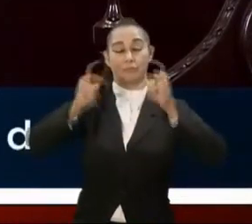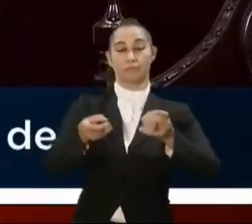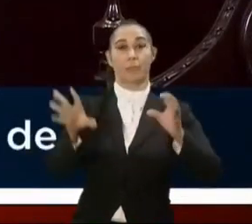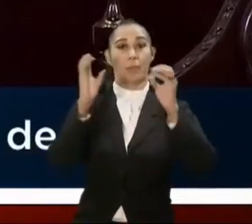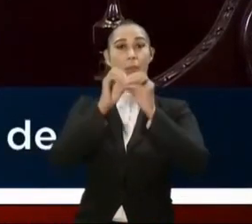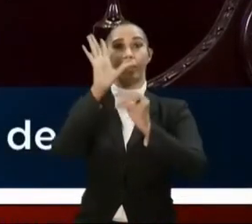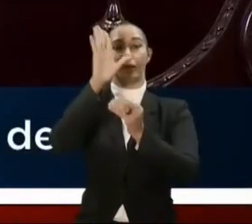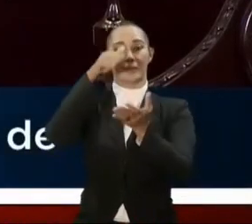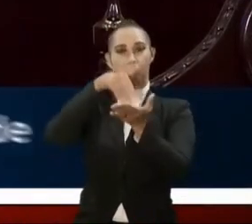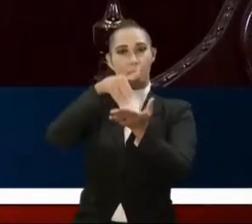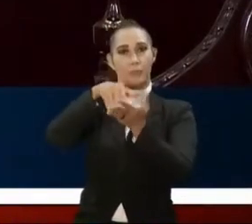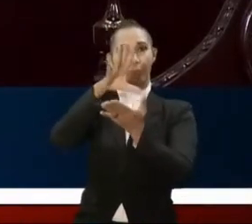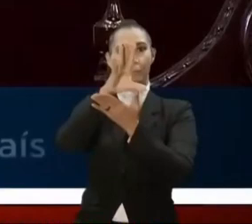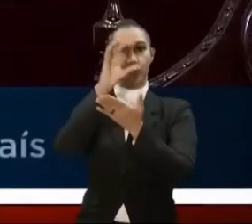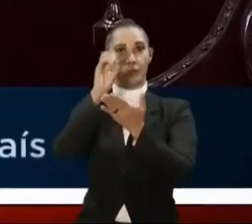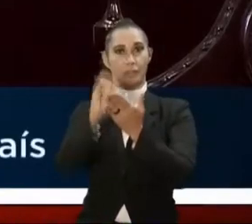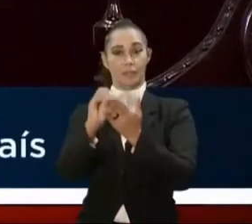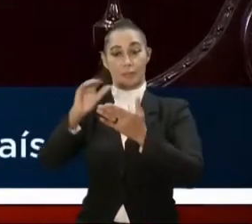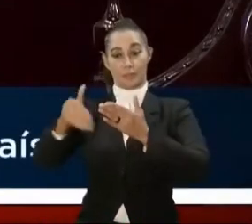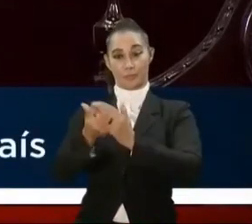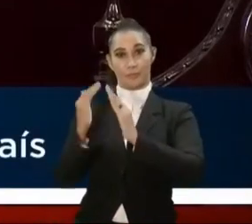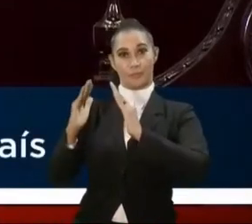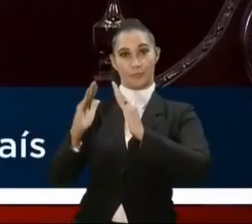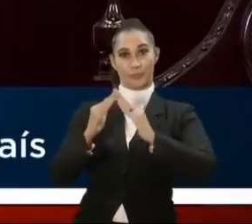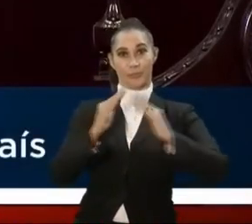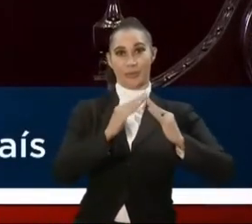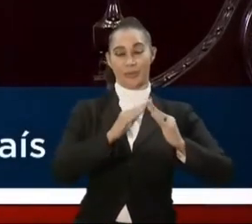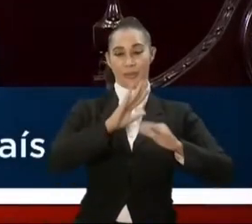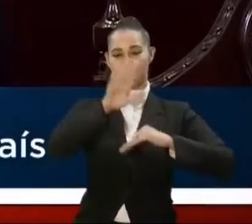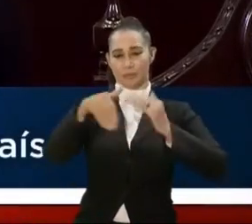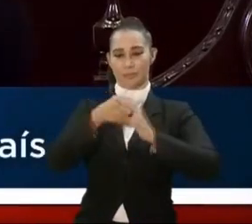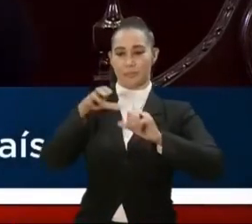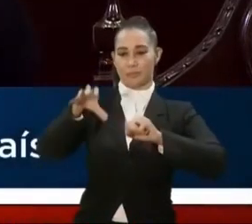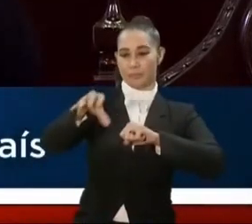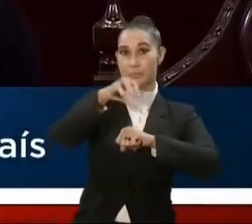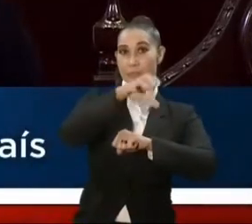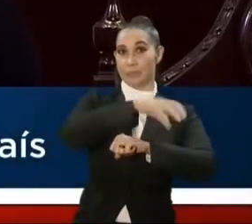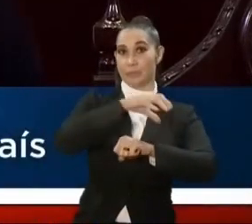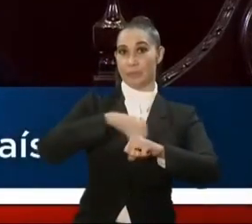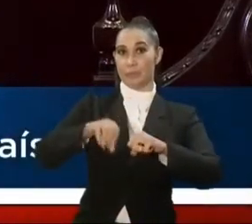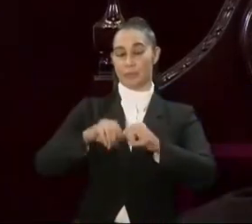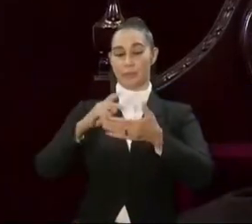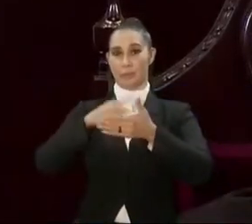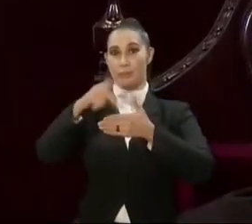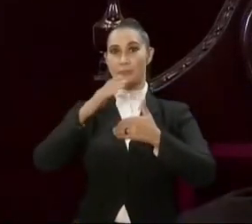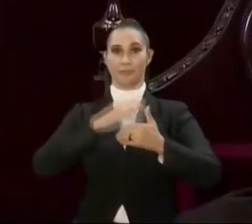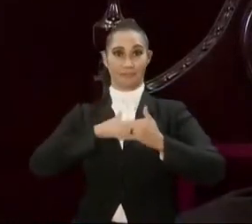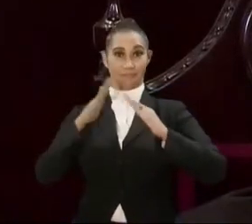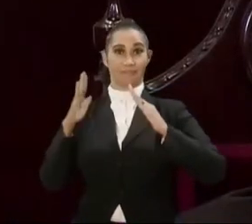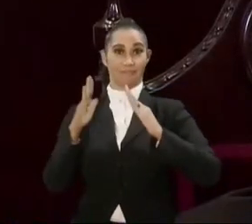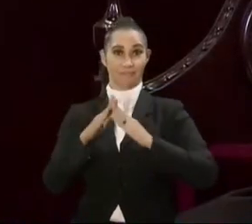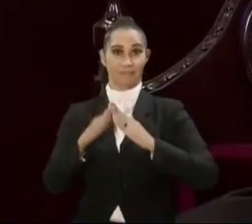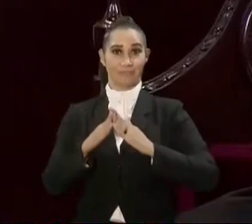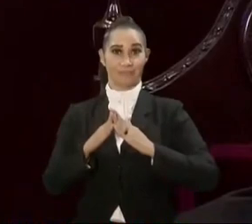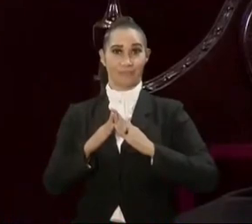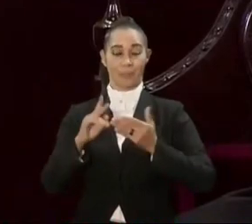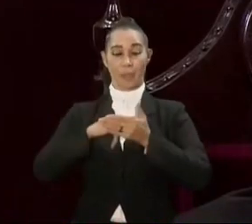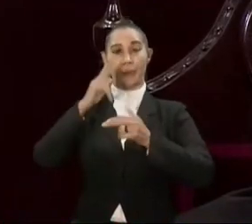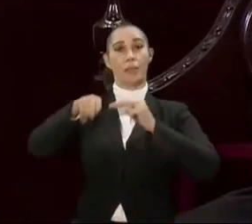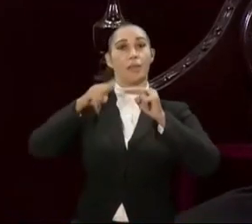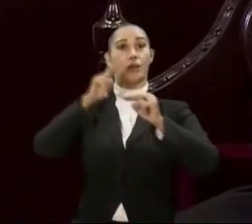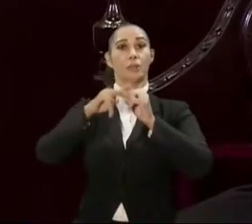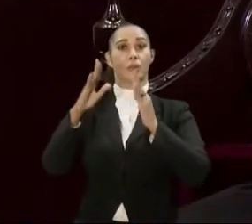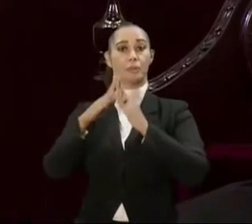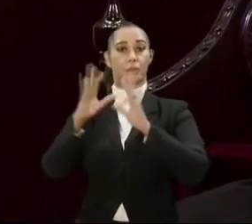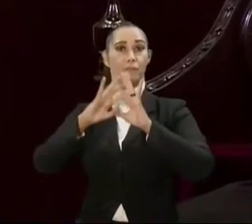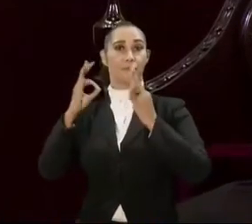más de 5.500 nuevas viviendas en todo el país, solo por el plan Mi Vivienda. Y el Plan Nacional